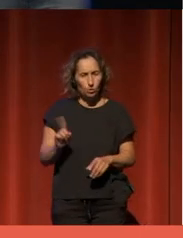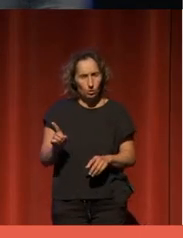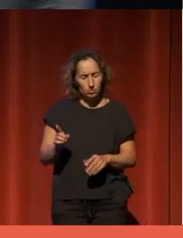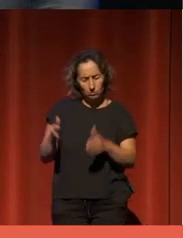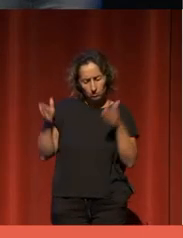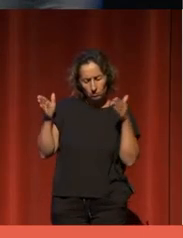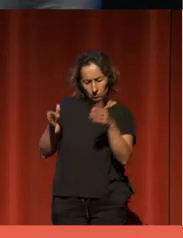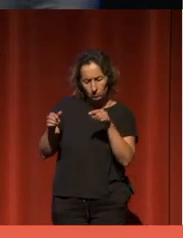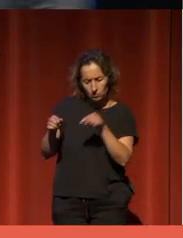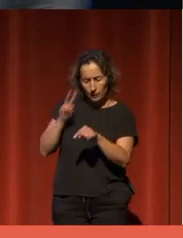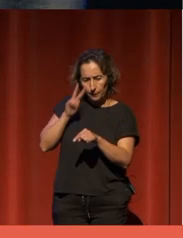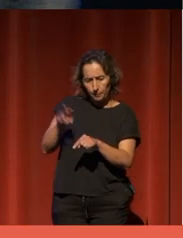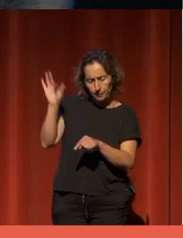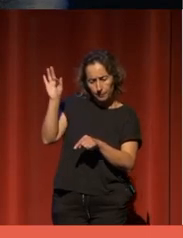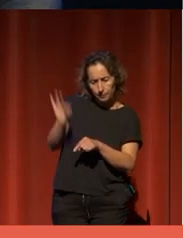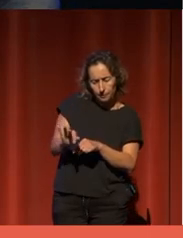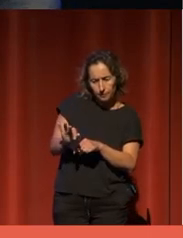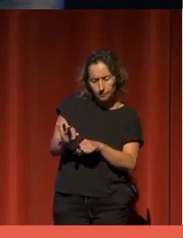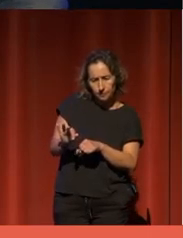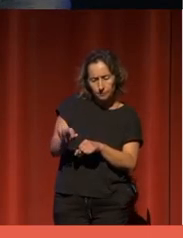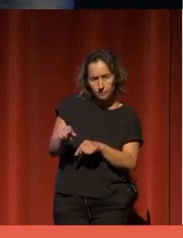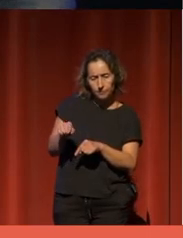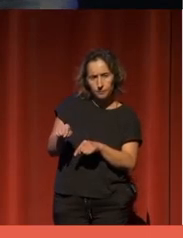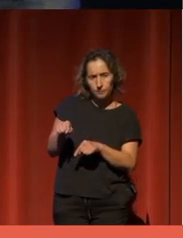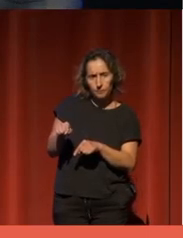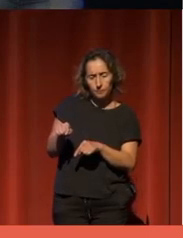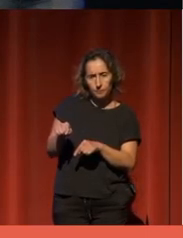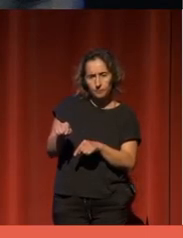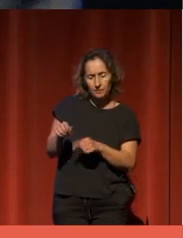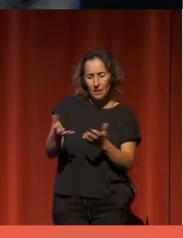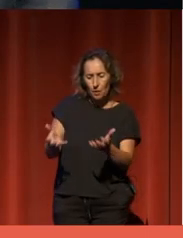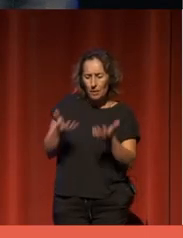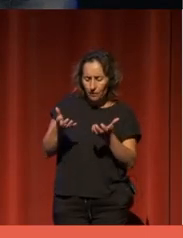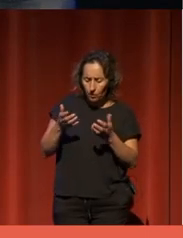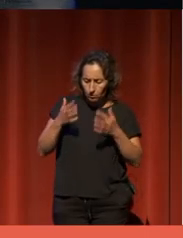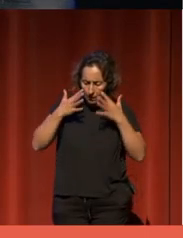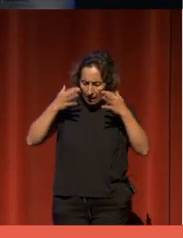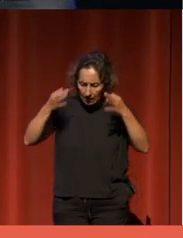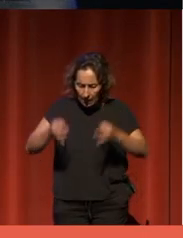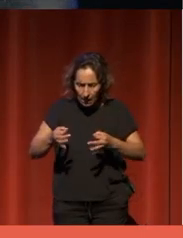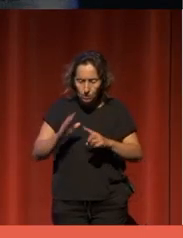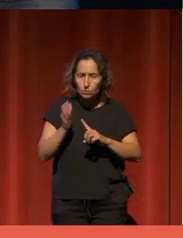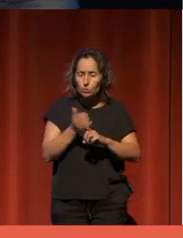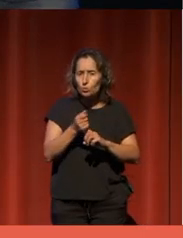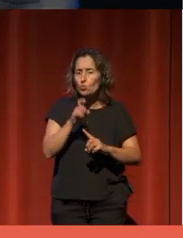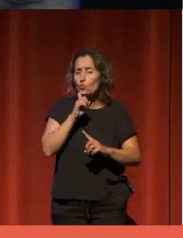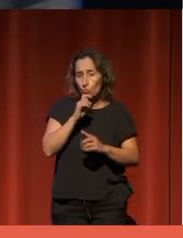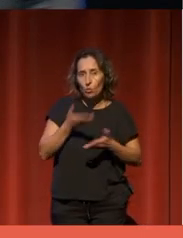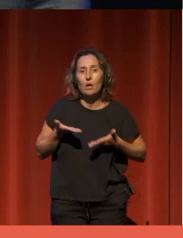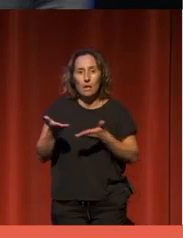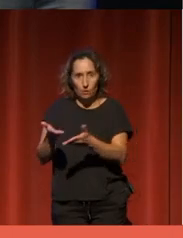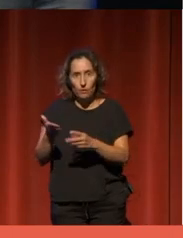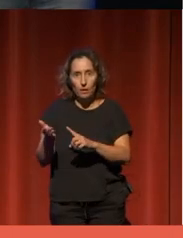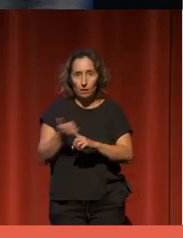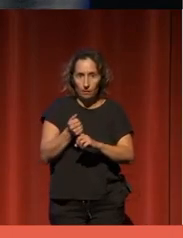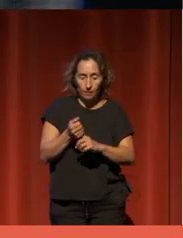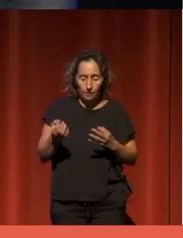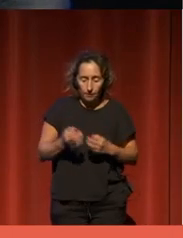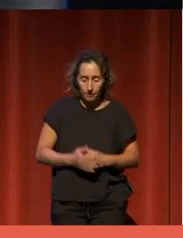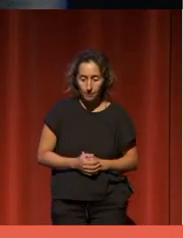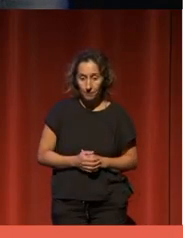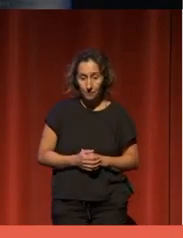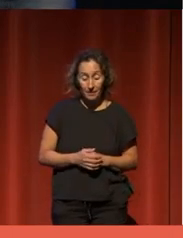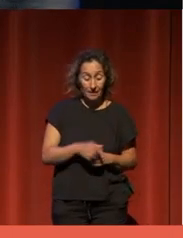la ayuda que se puede proporcionar para producir unos beneficios tangibles hay que asegurarse que las partes interesadas y los